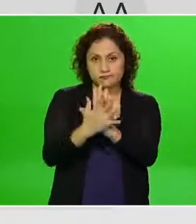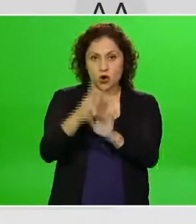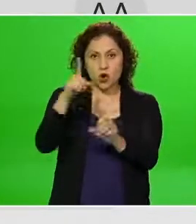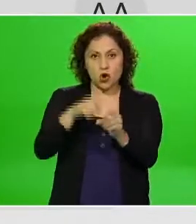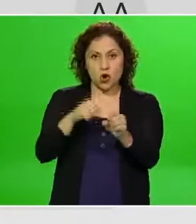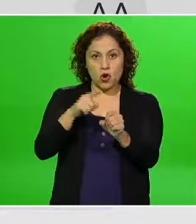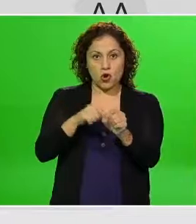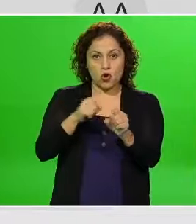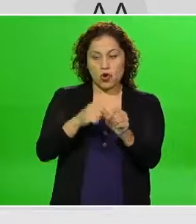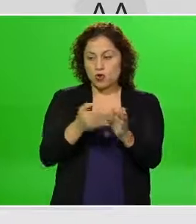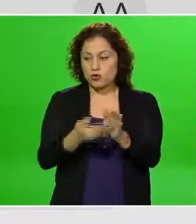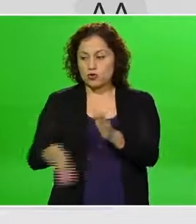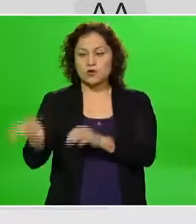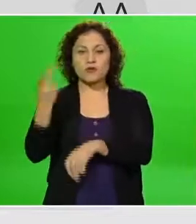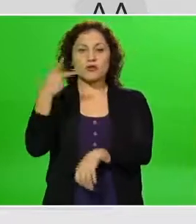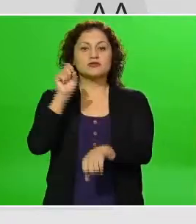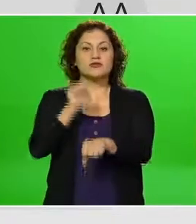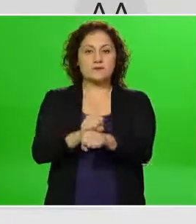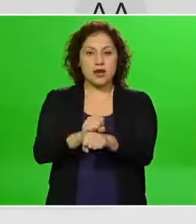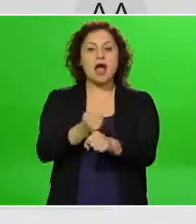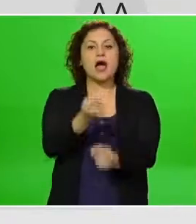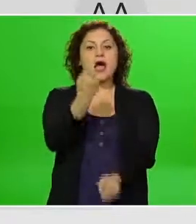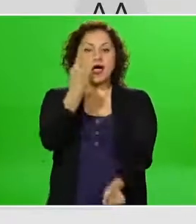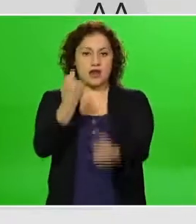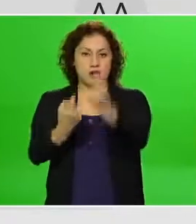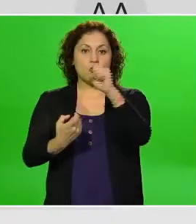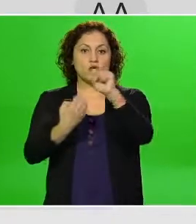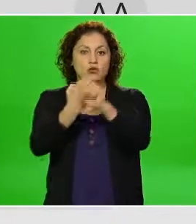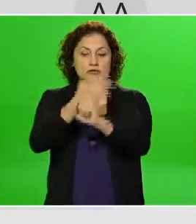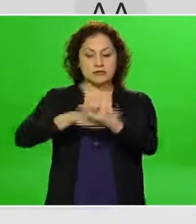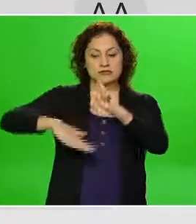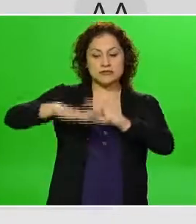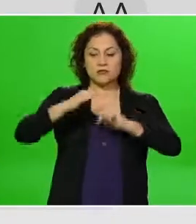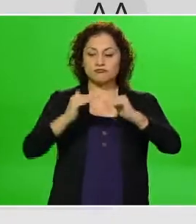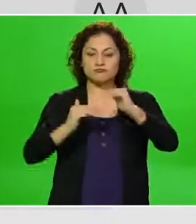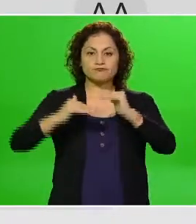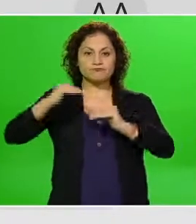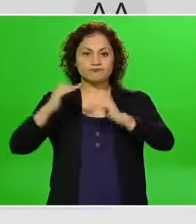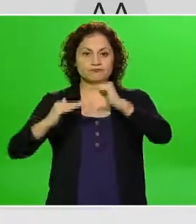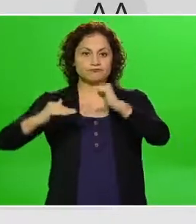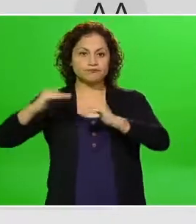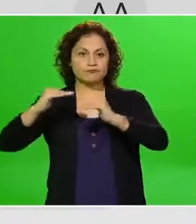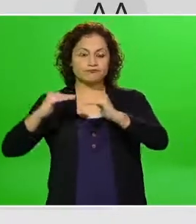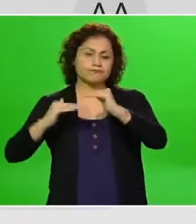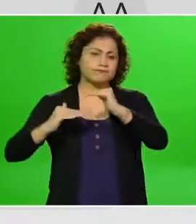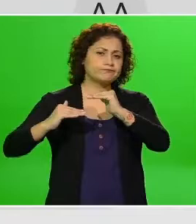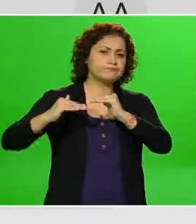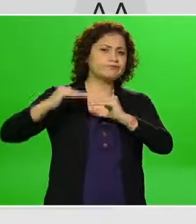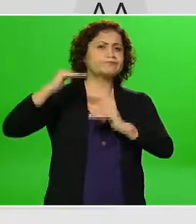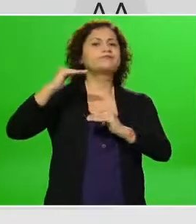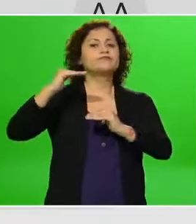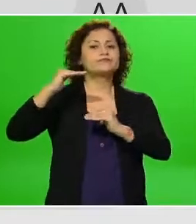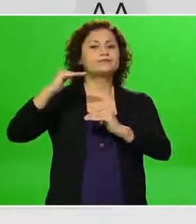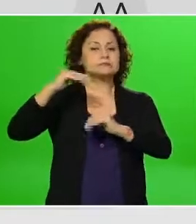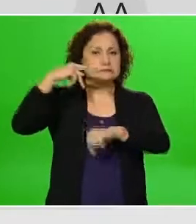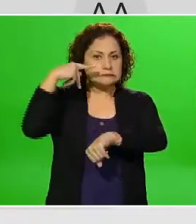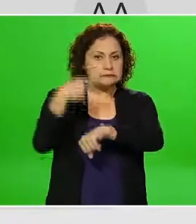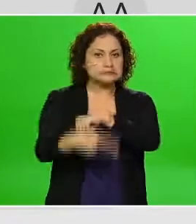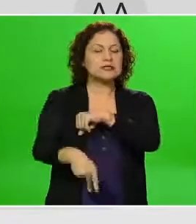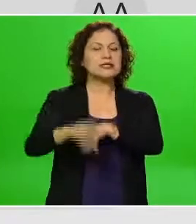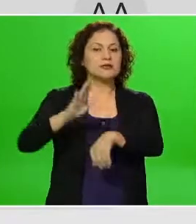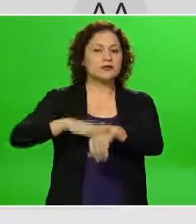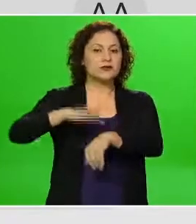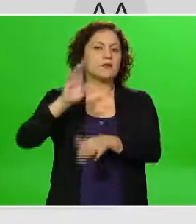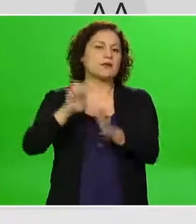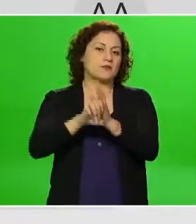2 semanas, hay entidades que al estar en ese comportamiento borderline, pues puede subir inclusive de riesgo, como en el caso